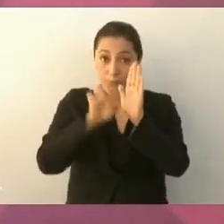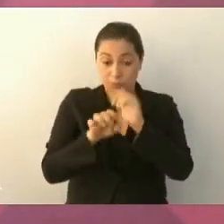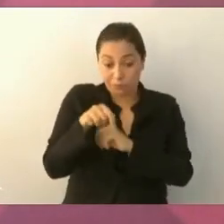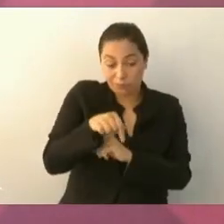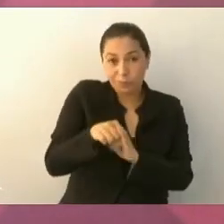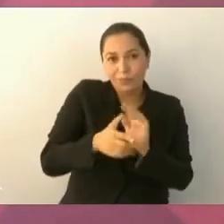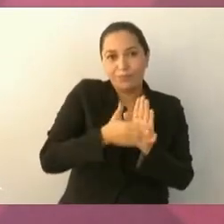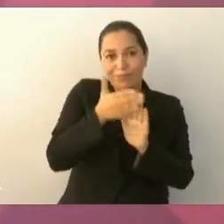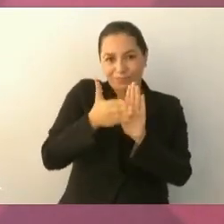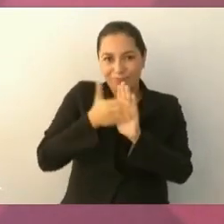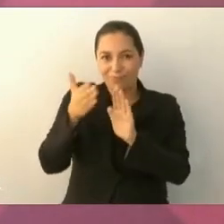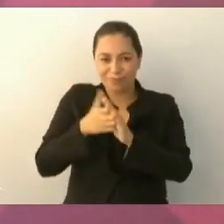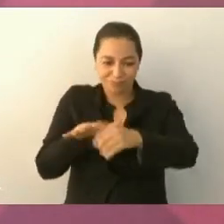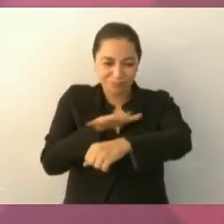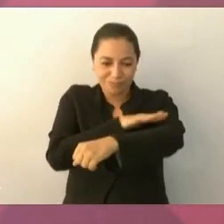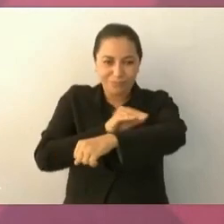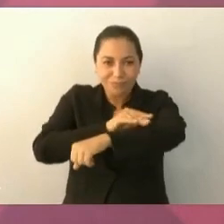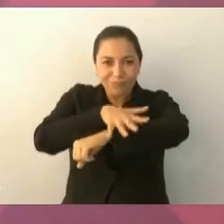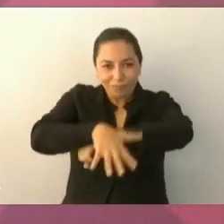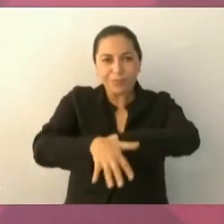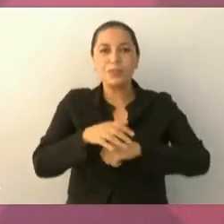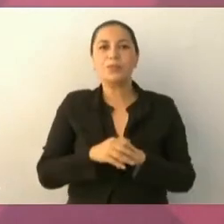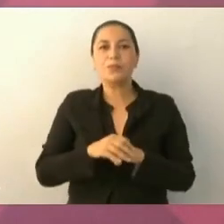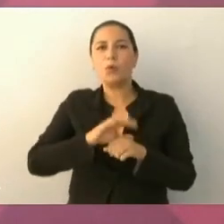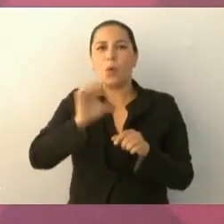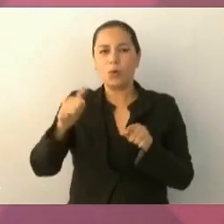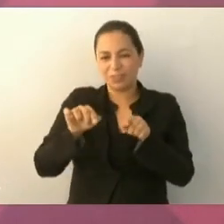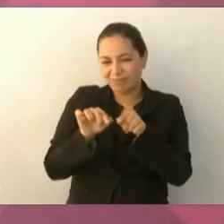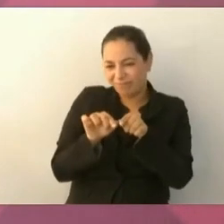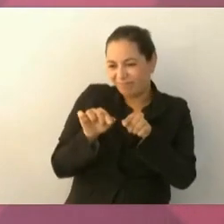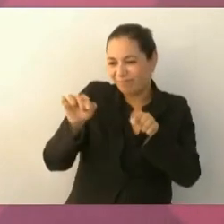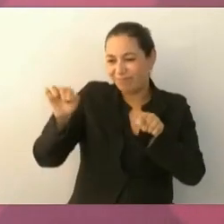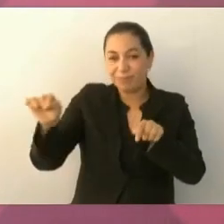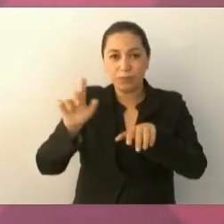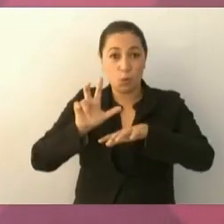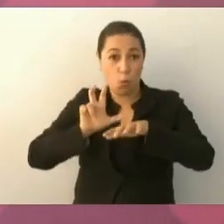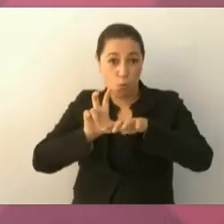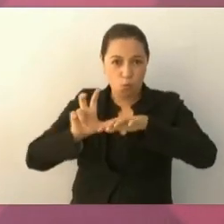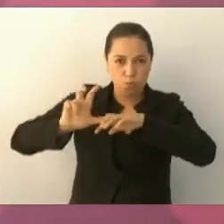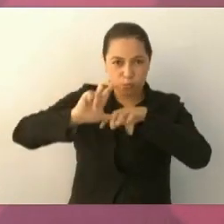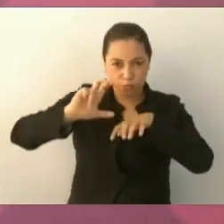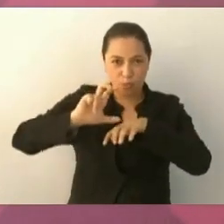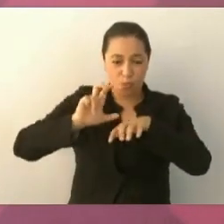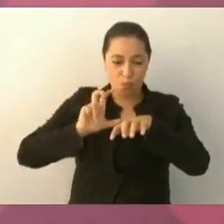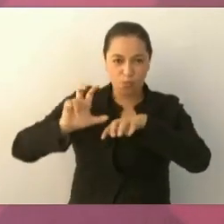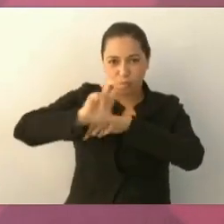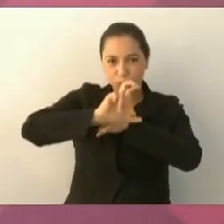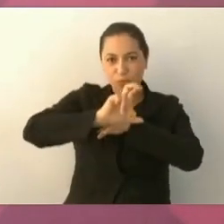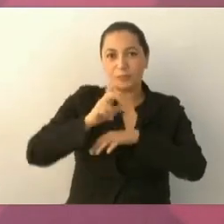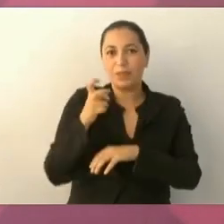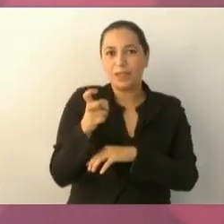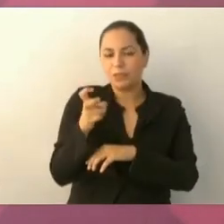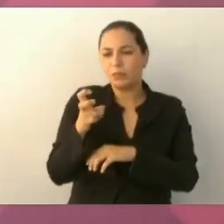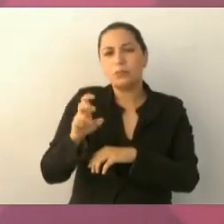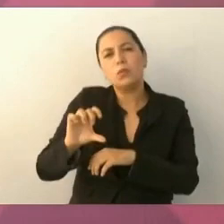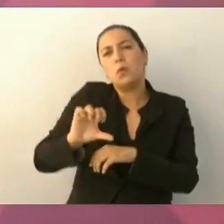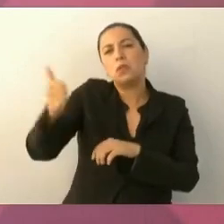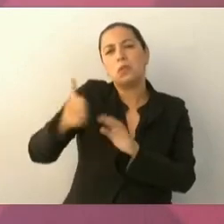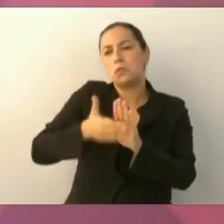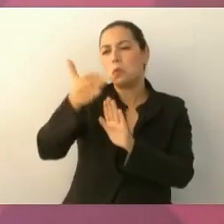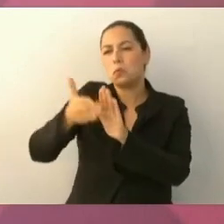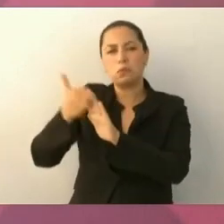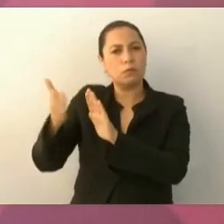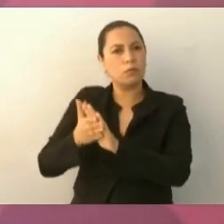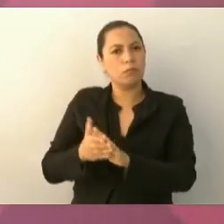la construcción de un tramo en el Tren Maya y otras obras. Y qué bueno, porque